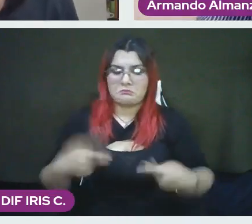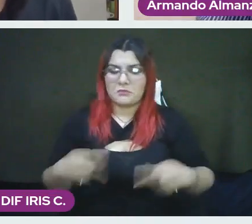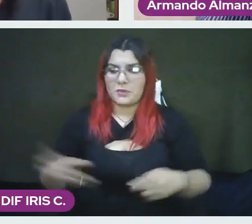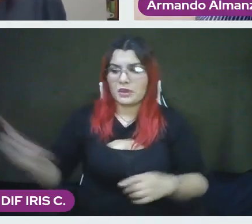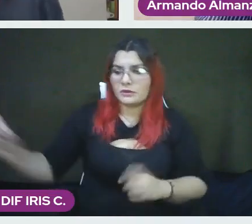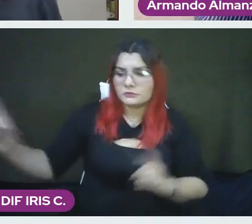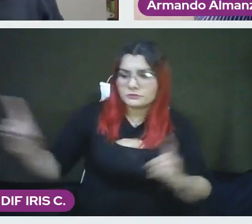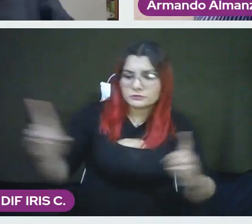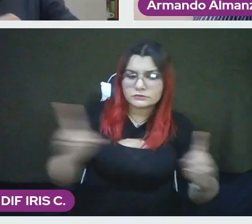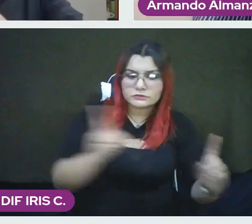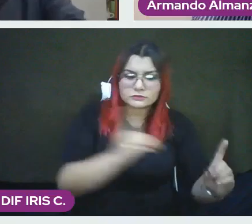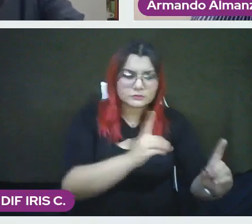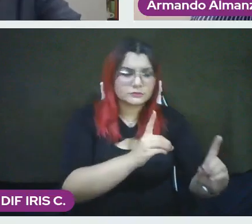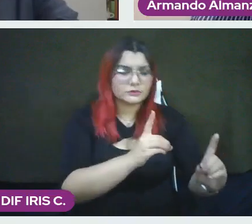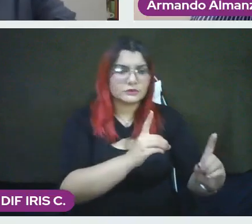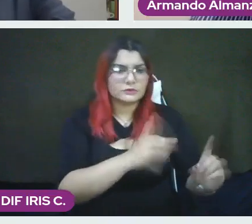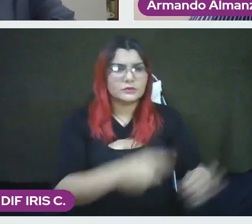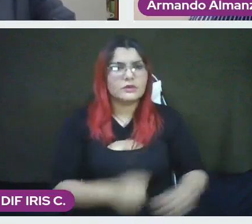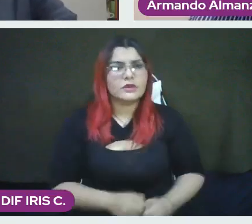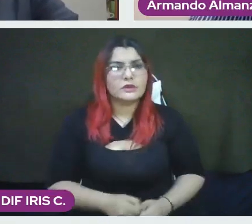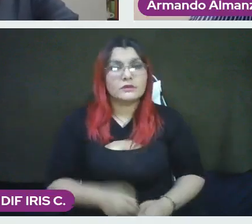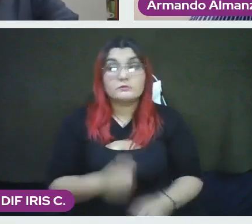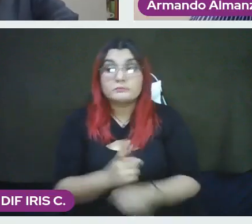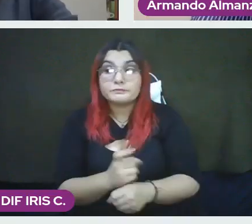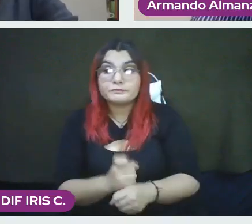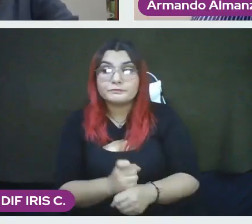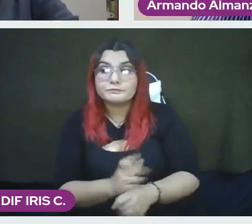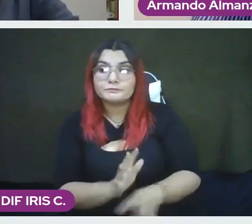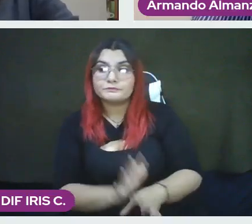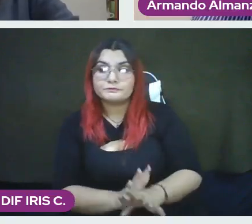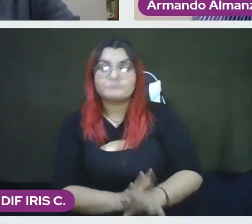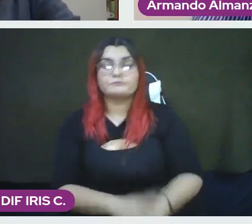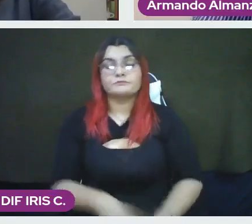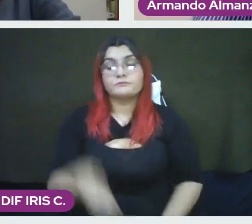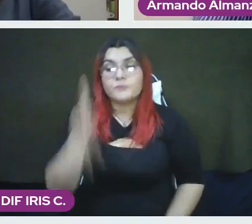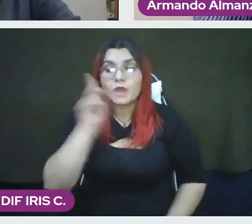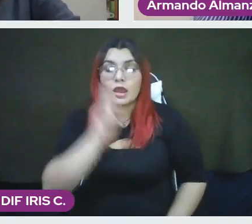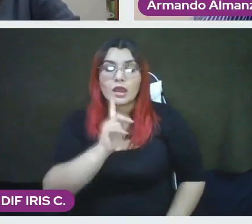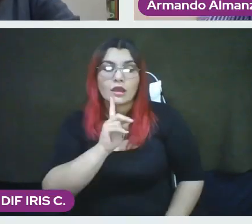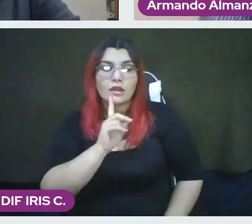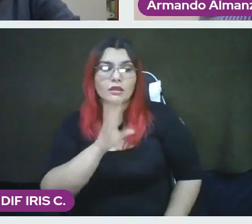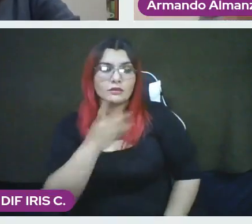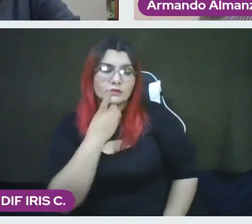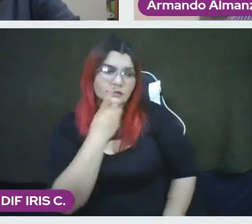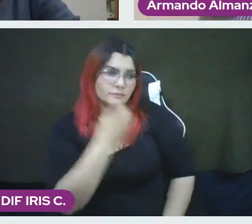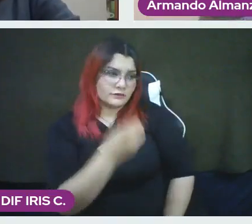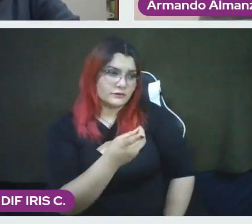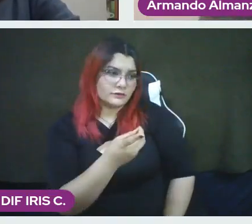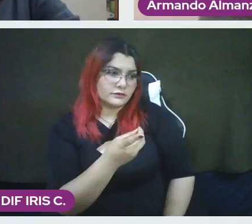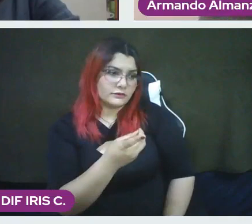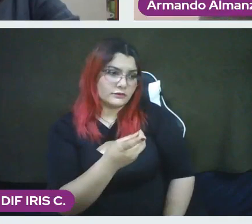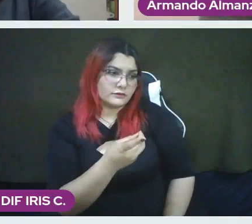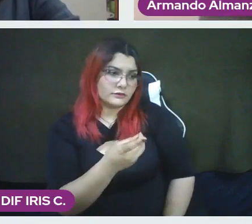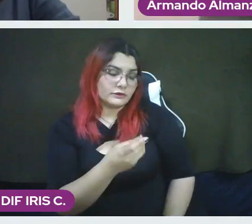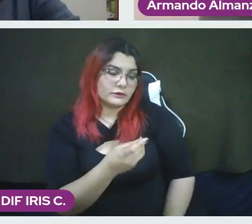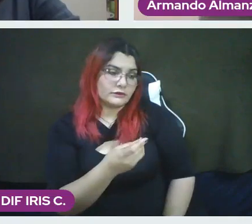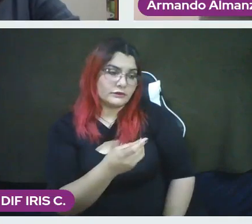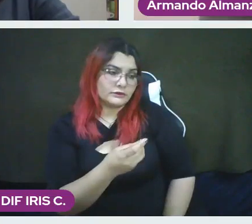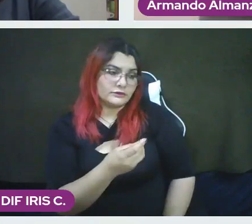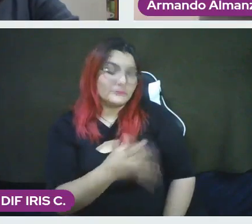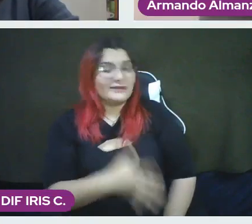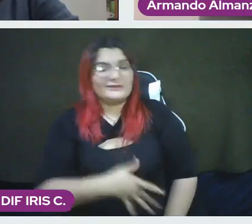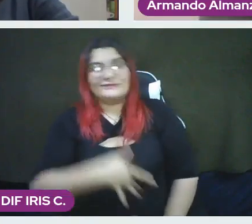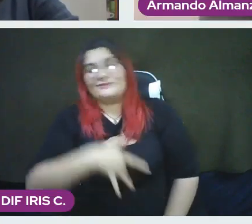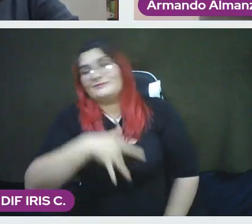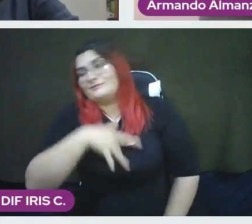las compañeras que llegó a darle las condolencias a nuestra amiga le dijo, la verdad lo siento mucho, de verdad